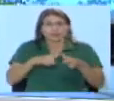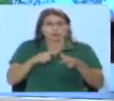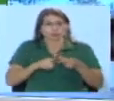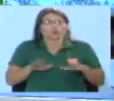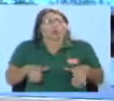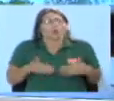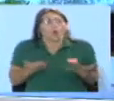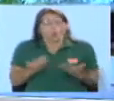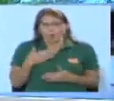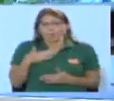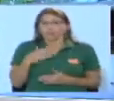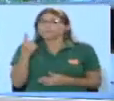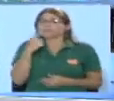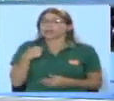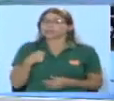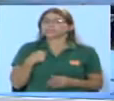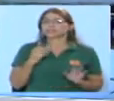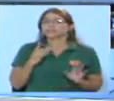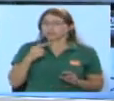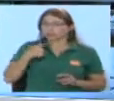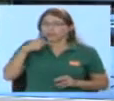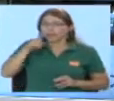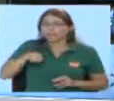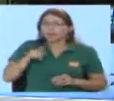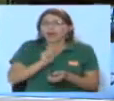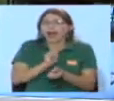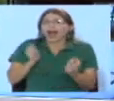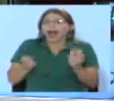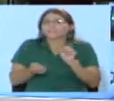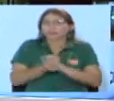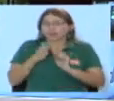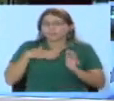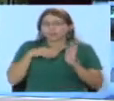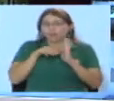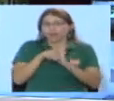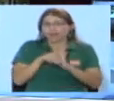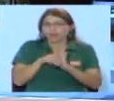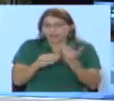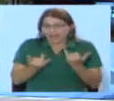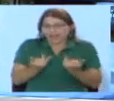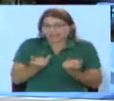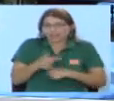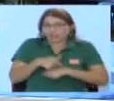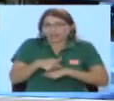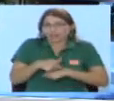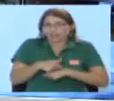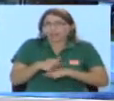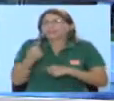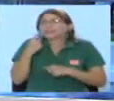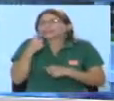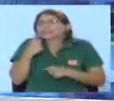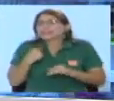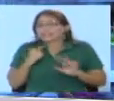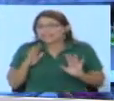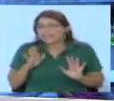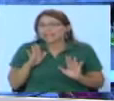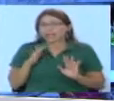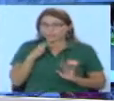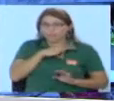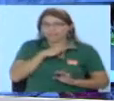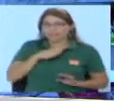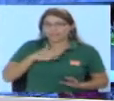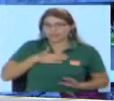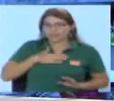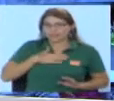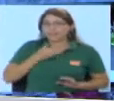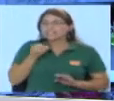eventualmente cambiar mi modelo que tengo en este momento basado en que me va a beneficiar si la premisa de la que